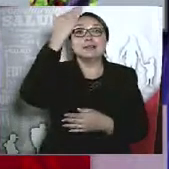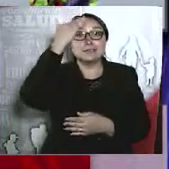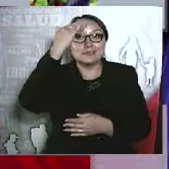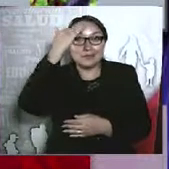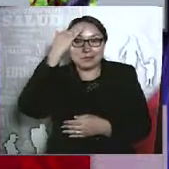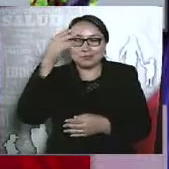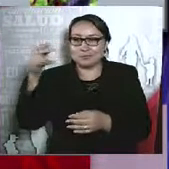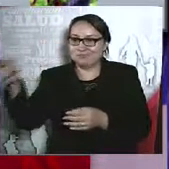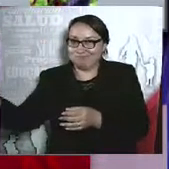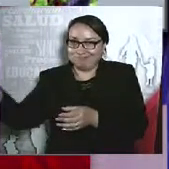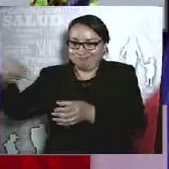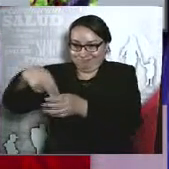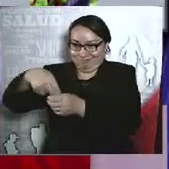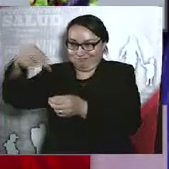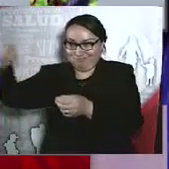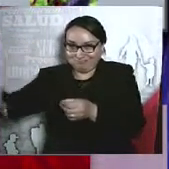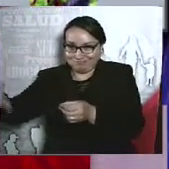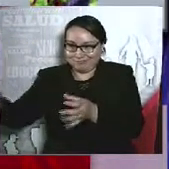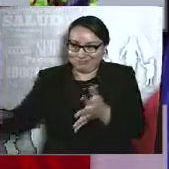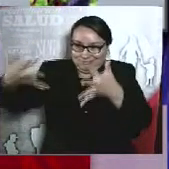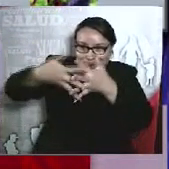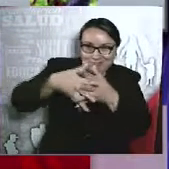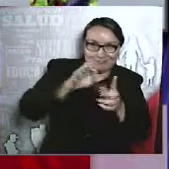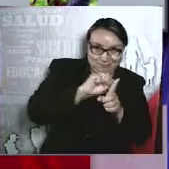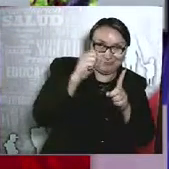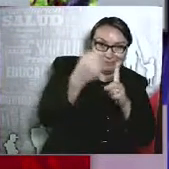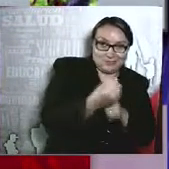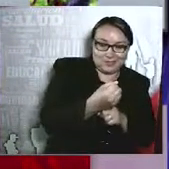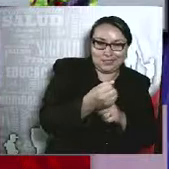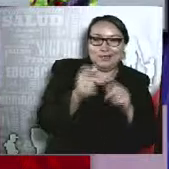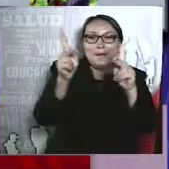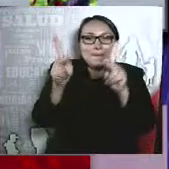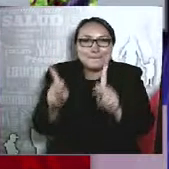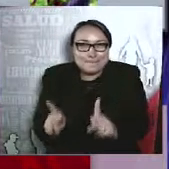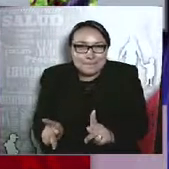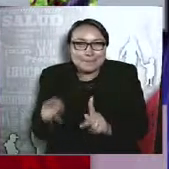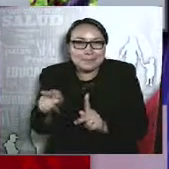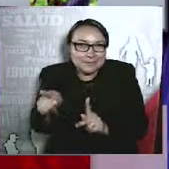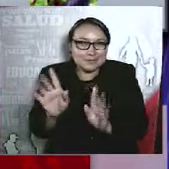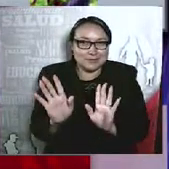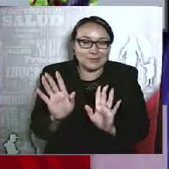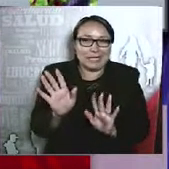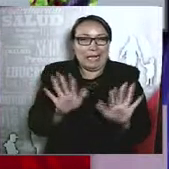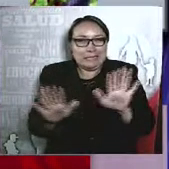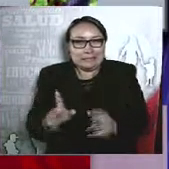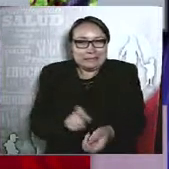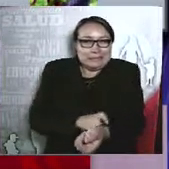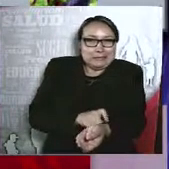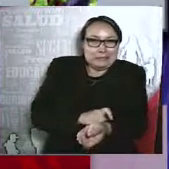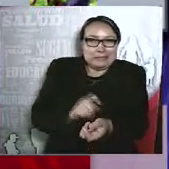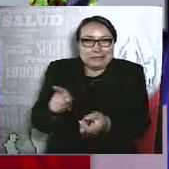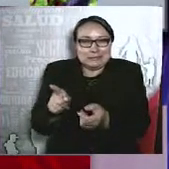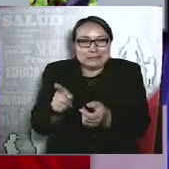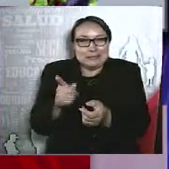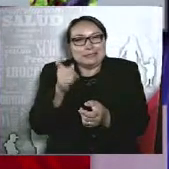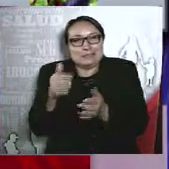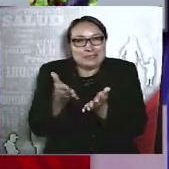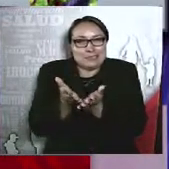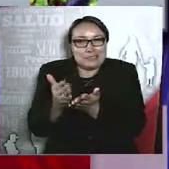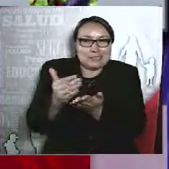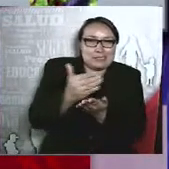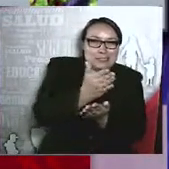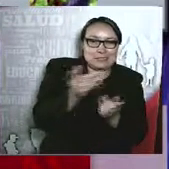de la desmovilización y el inicio de la reintegración en el que la persona desmovilizada es un poco más susceptible a perder ese enganche. Es decir,